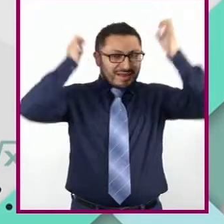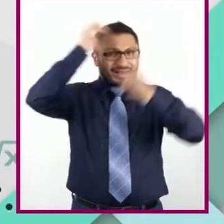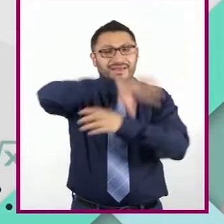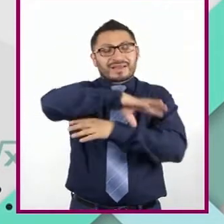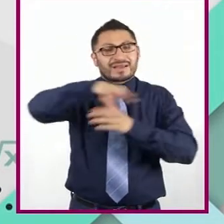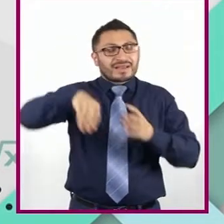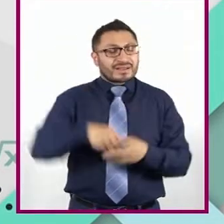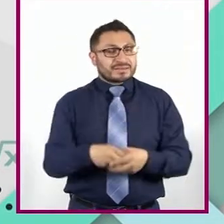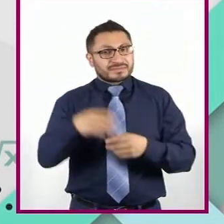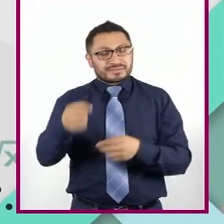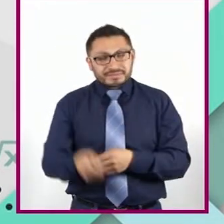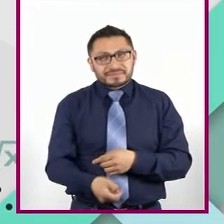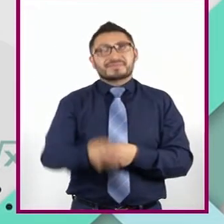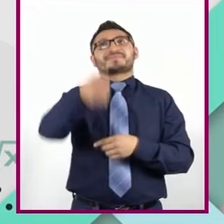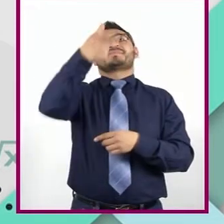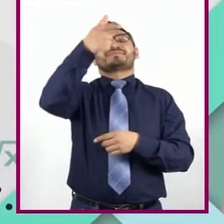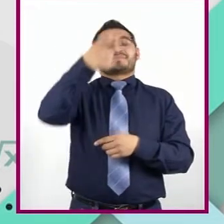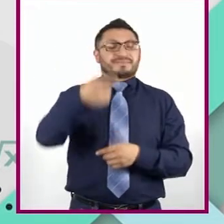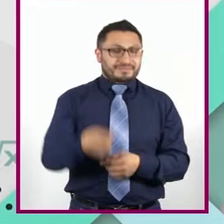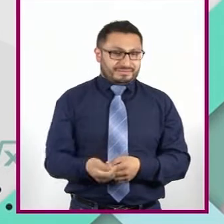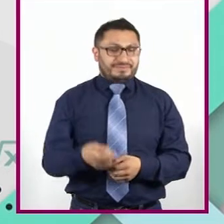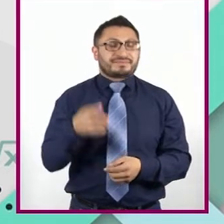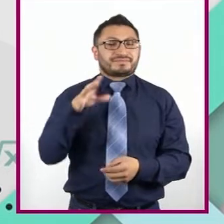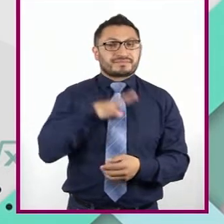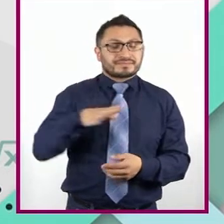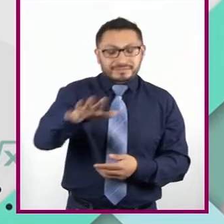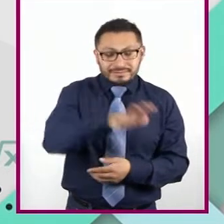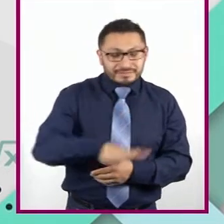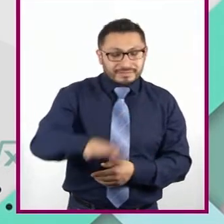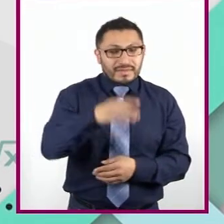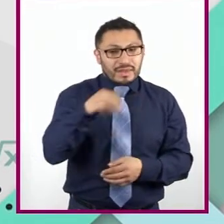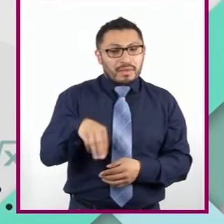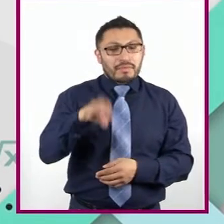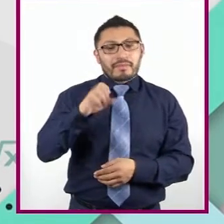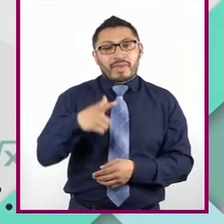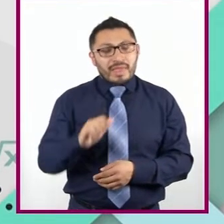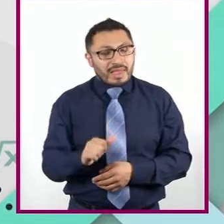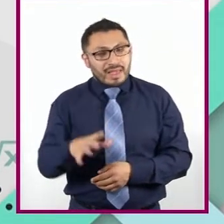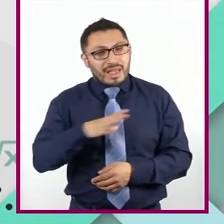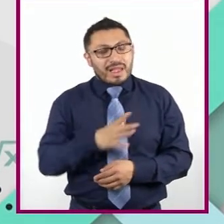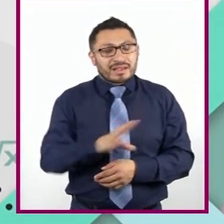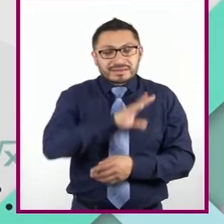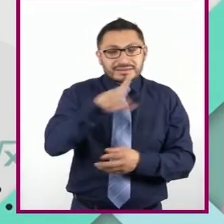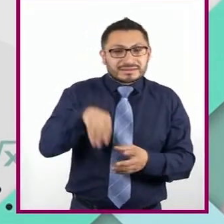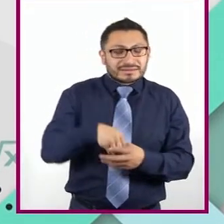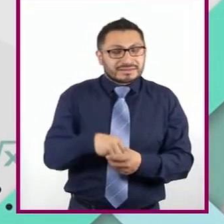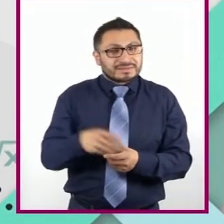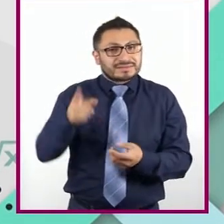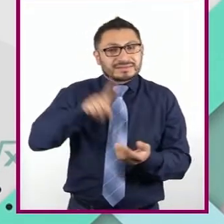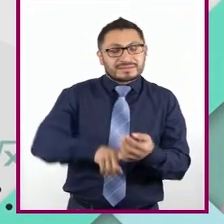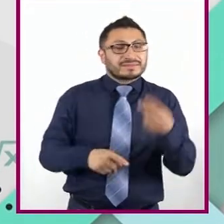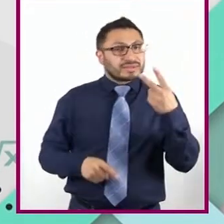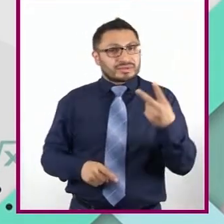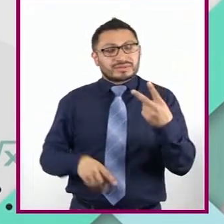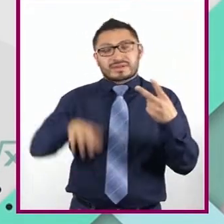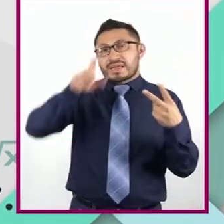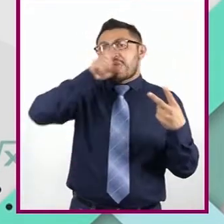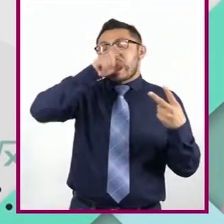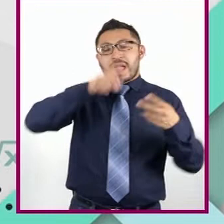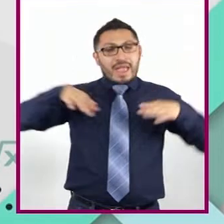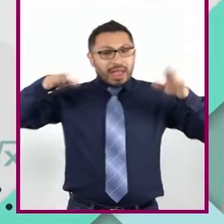Para el lanzamiento de una moneda, el espacio muestral omega está conformado por dos eventos, águila y